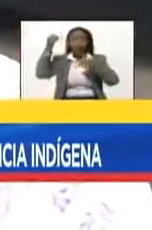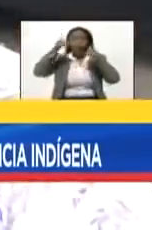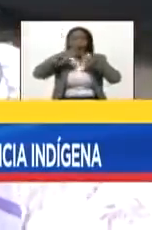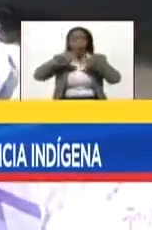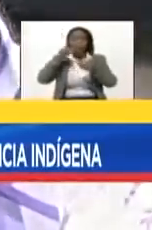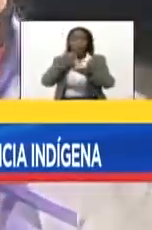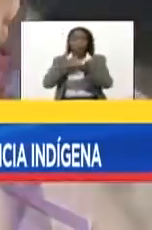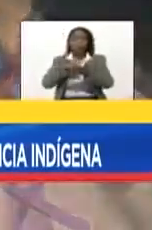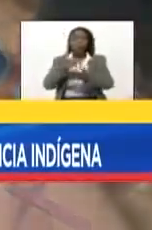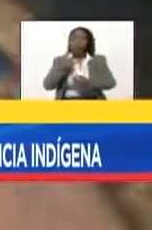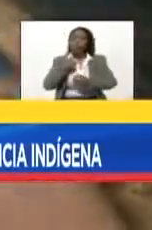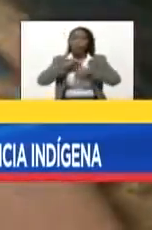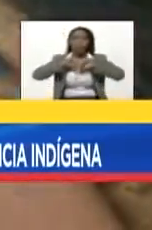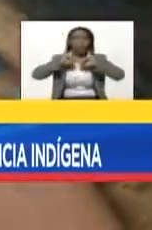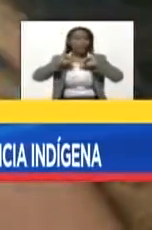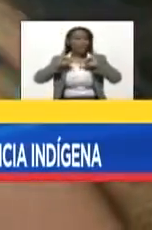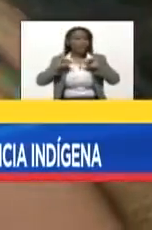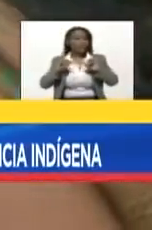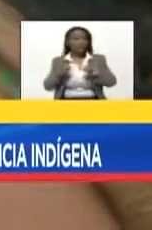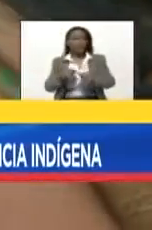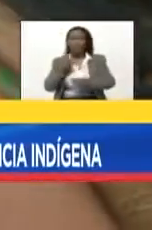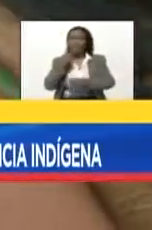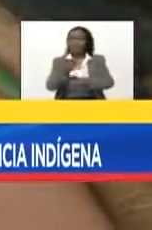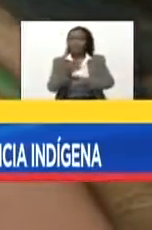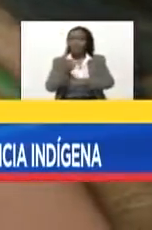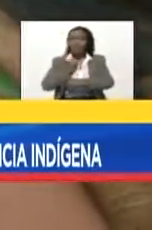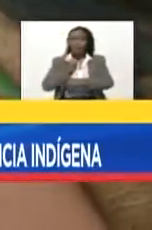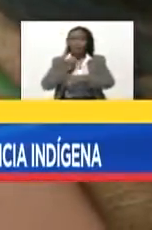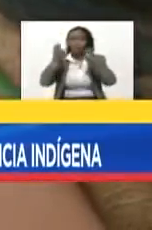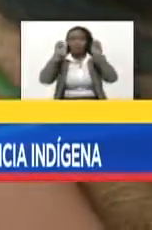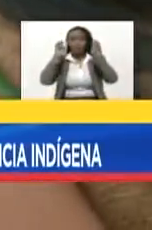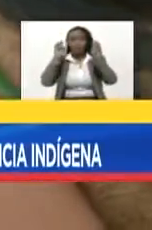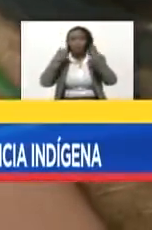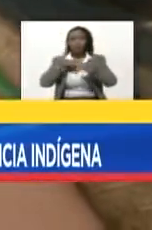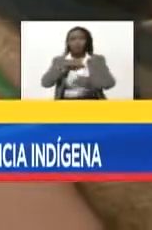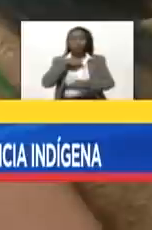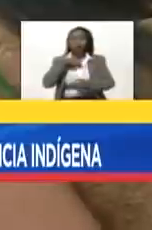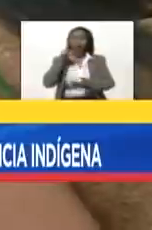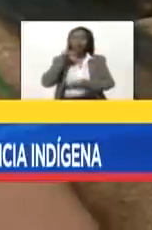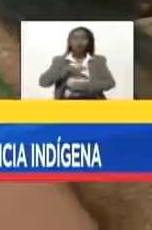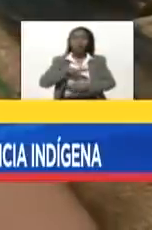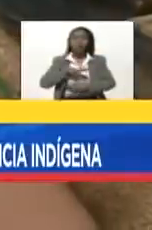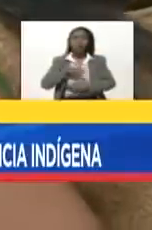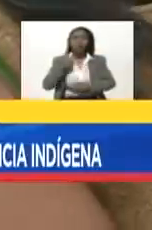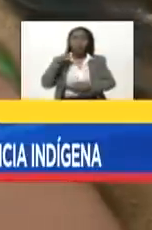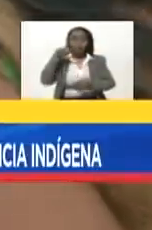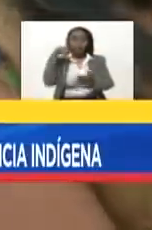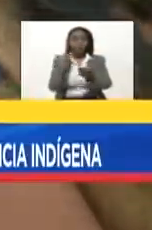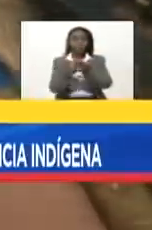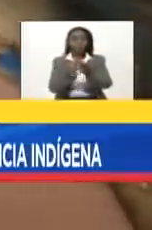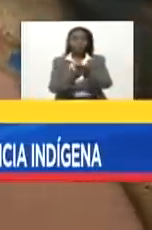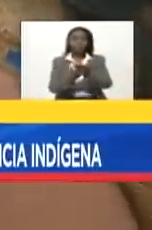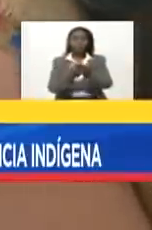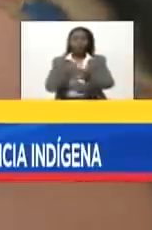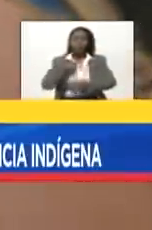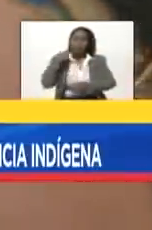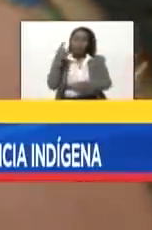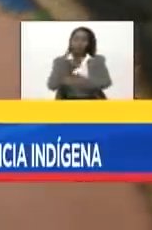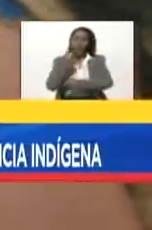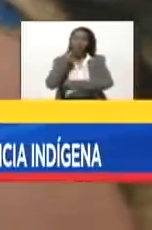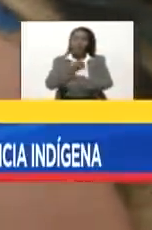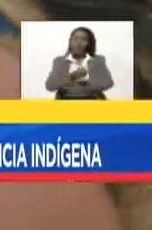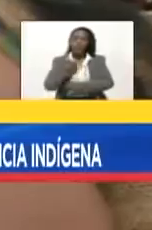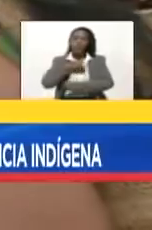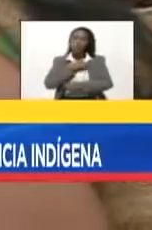aquí, no me cansaré de decirlo en cualquier escenario que estemos. Fui testigo y debo decirlo porque